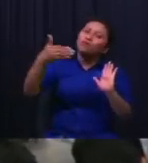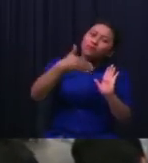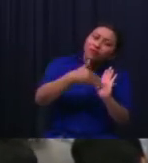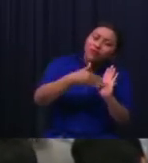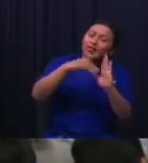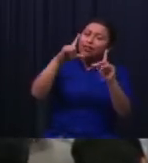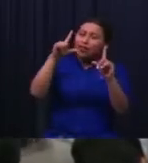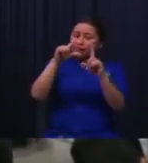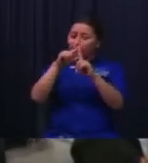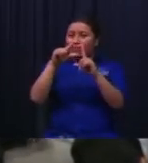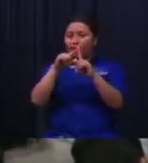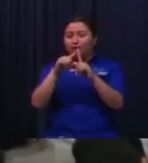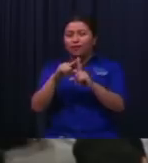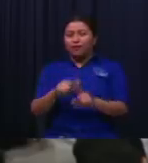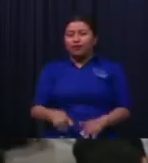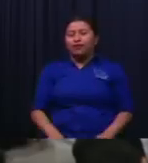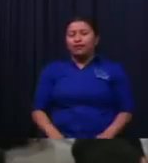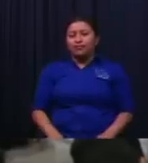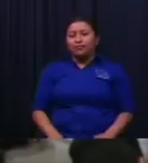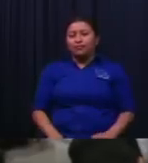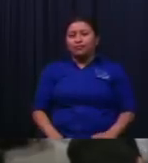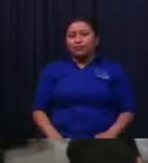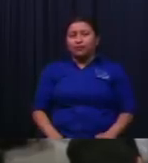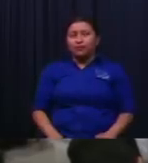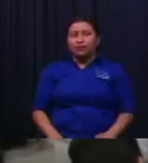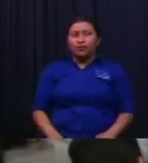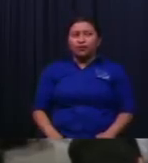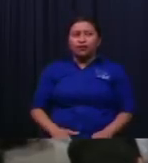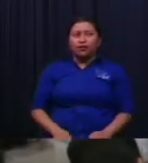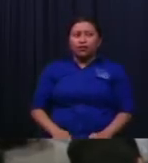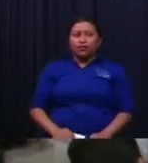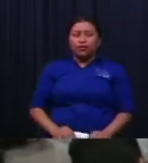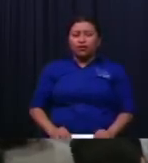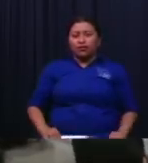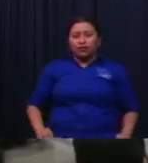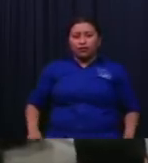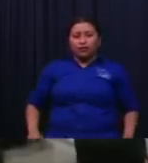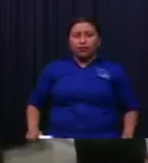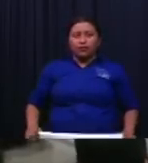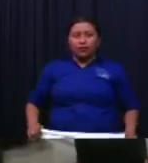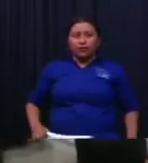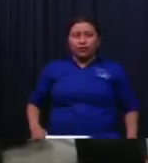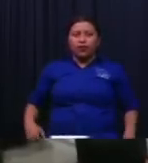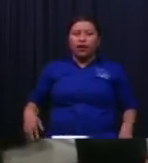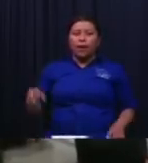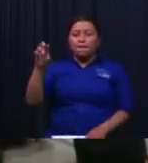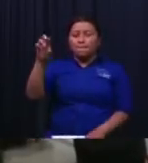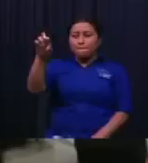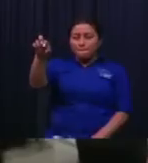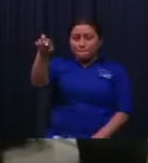acuerdo, que está de acuerdo, conformidad, simpatía, tregua, paz.